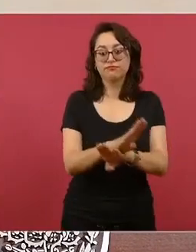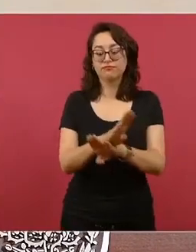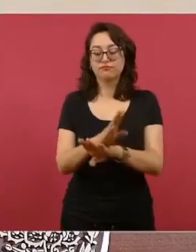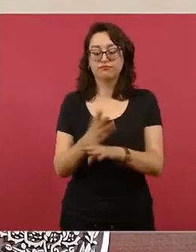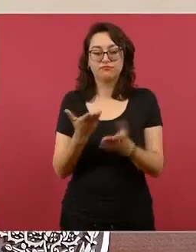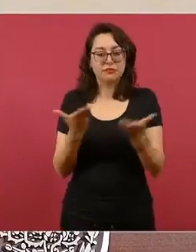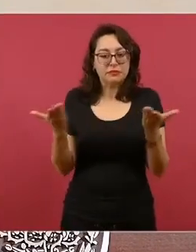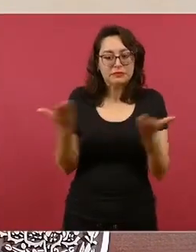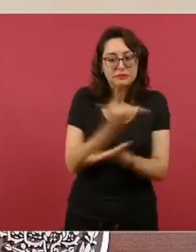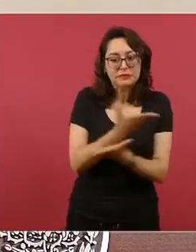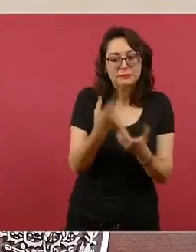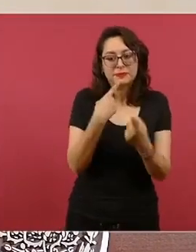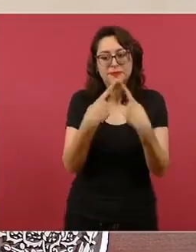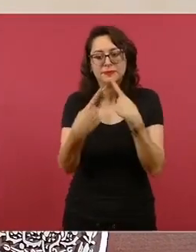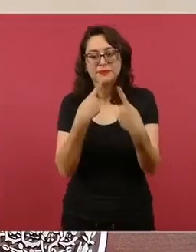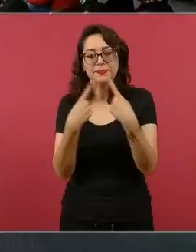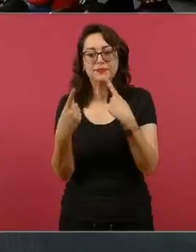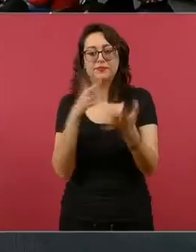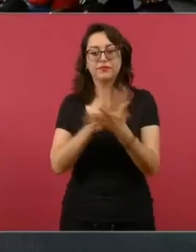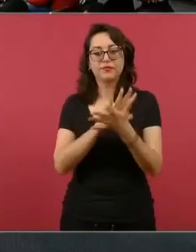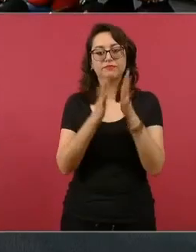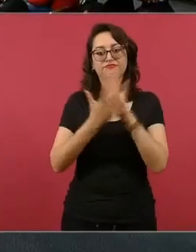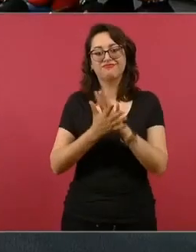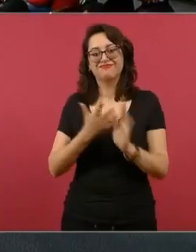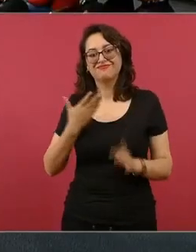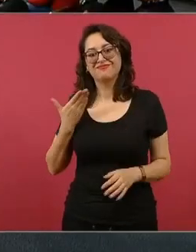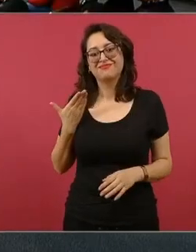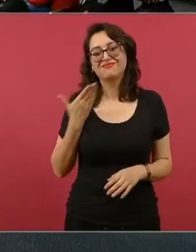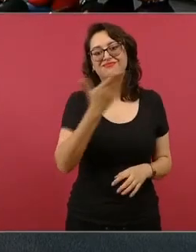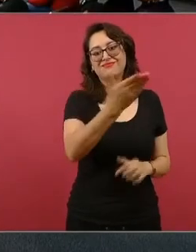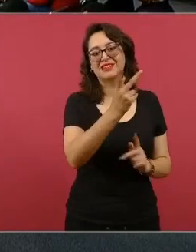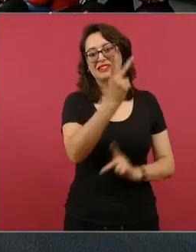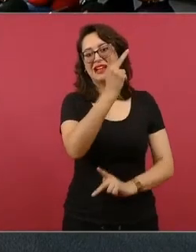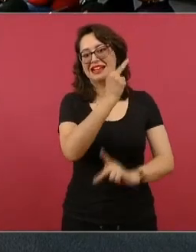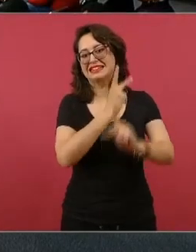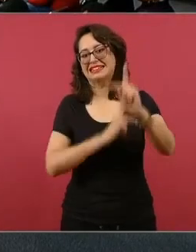gobierno del señor